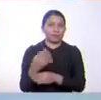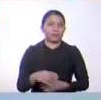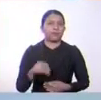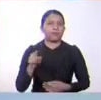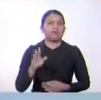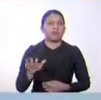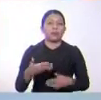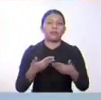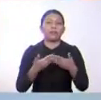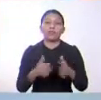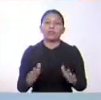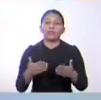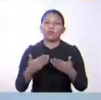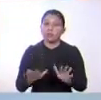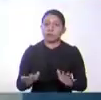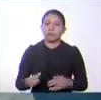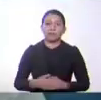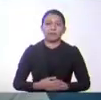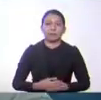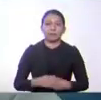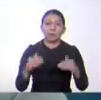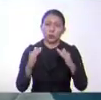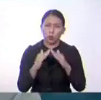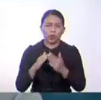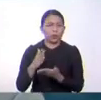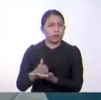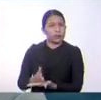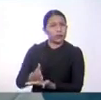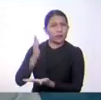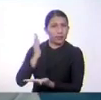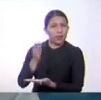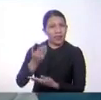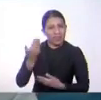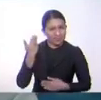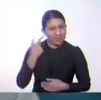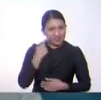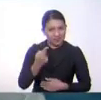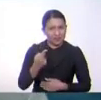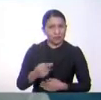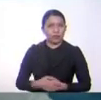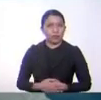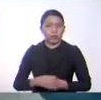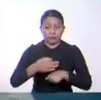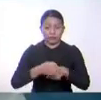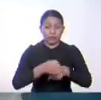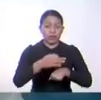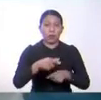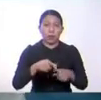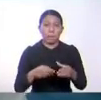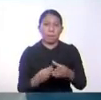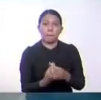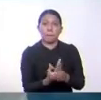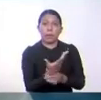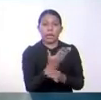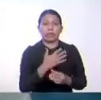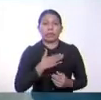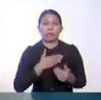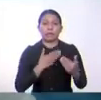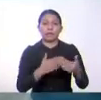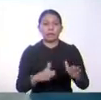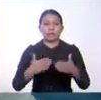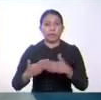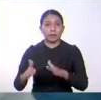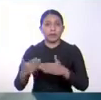su diferenciación. Al igual que en los animales, como estuvimos observando, las células vegetales se diferencian a través